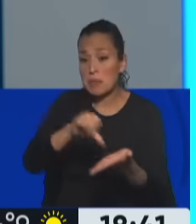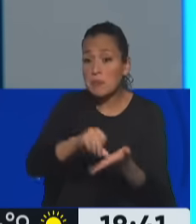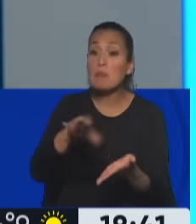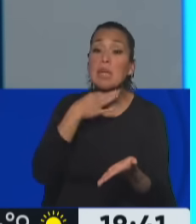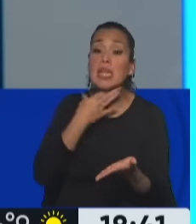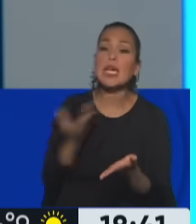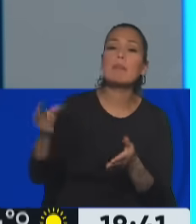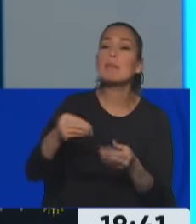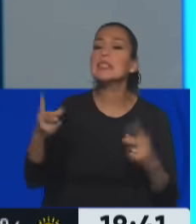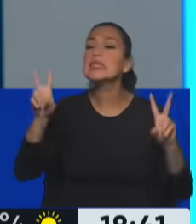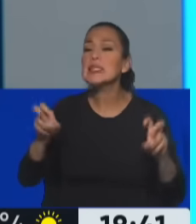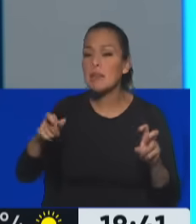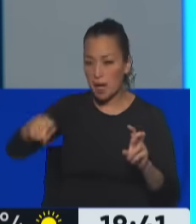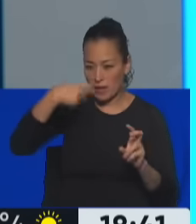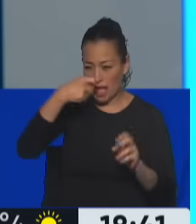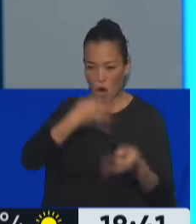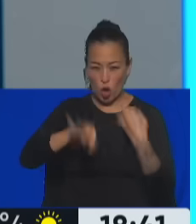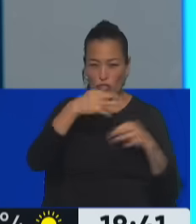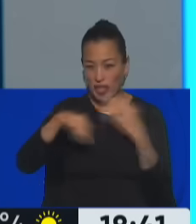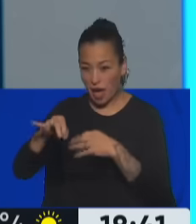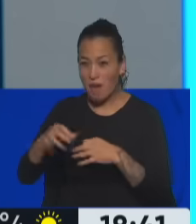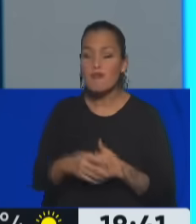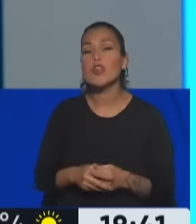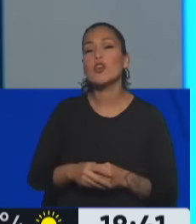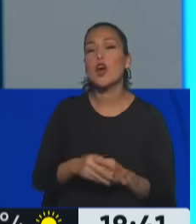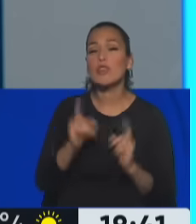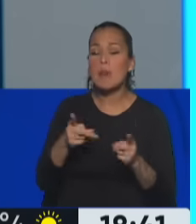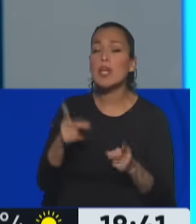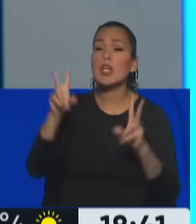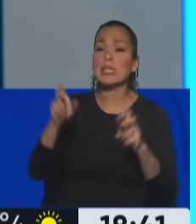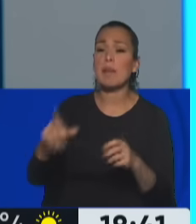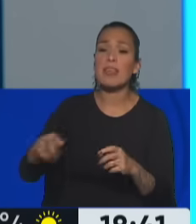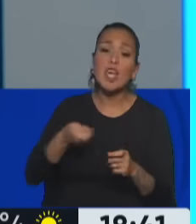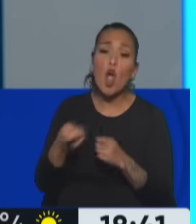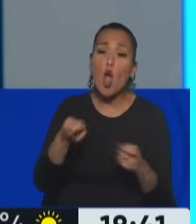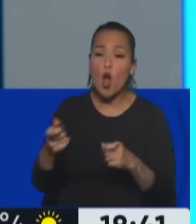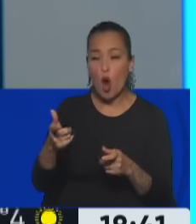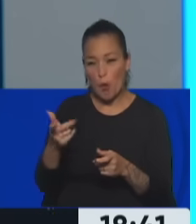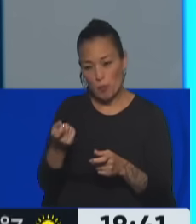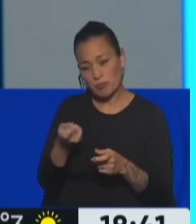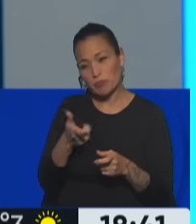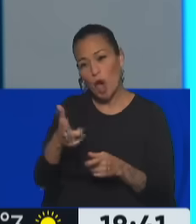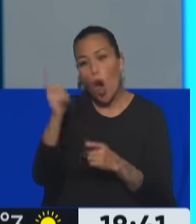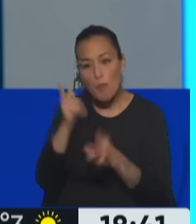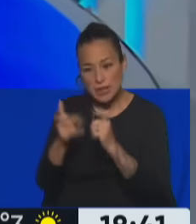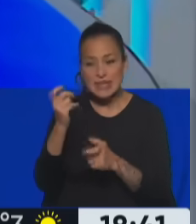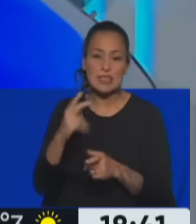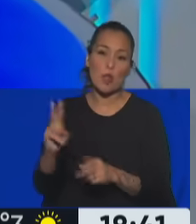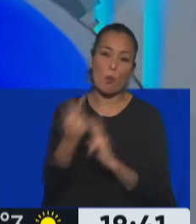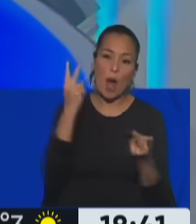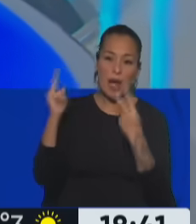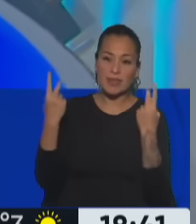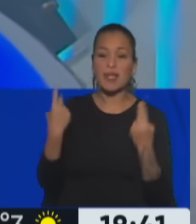agregado de el narcotráfico, digo, con las tasas de homicidios altísimas, y un montón de cuestiones que dice, bueno, la justicia